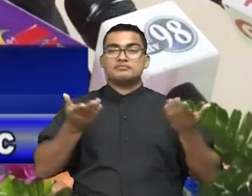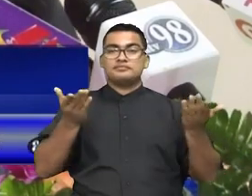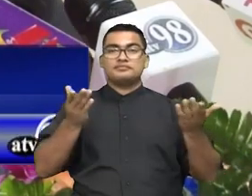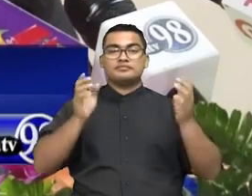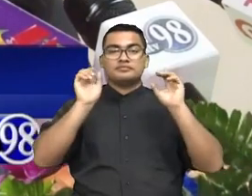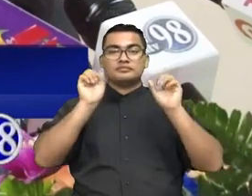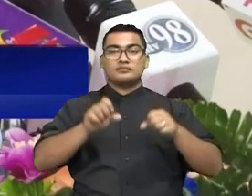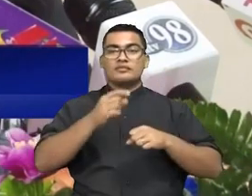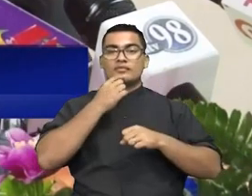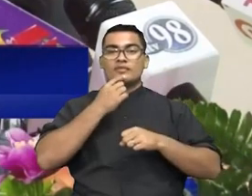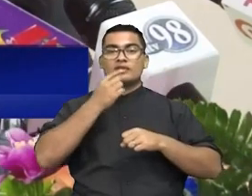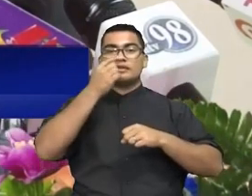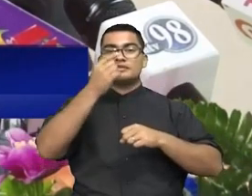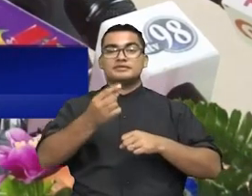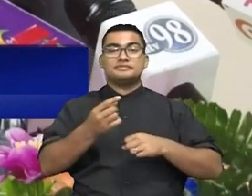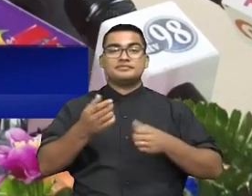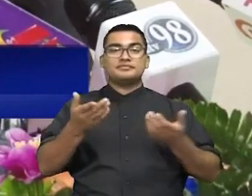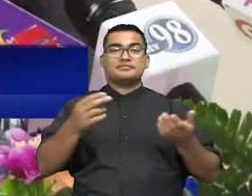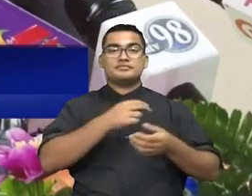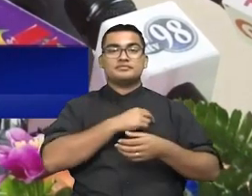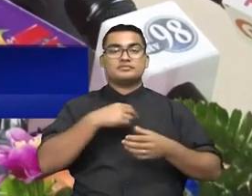el sistema de registro se van a ir